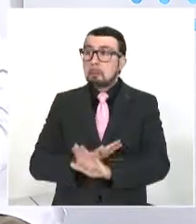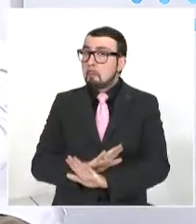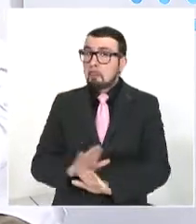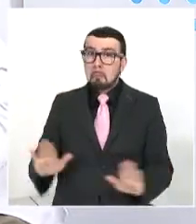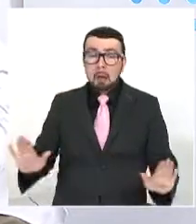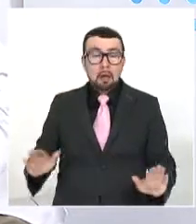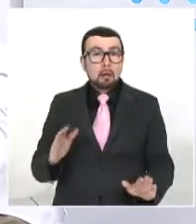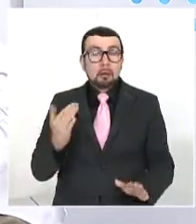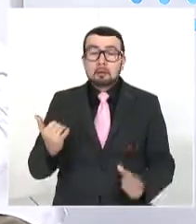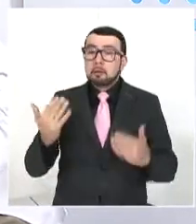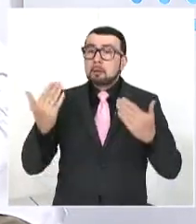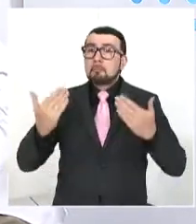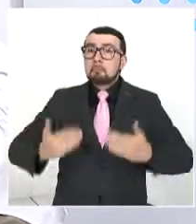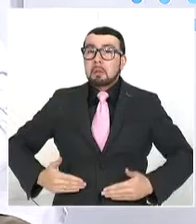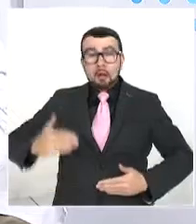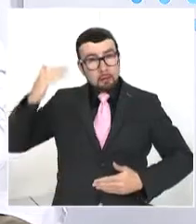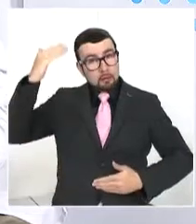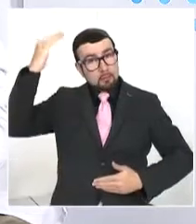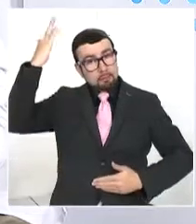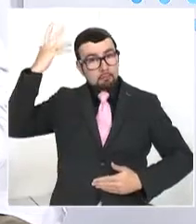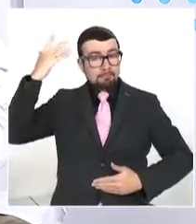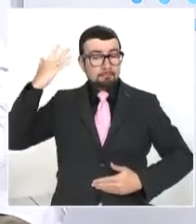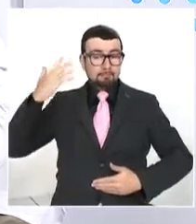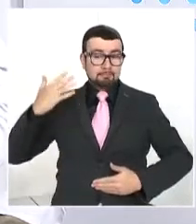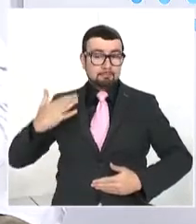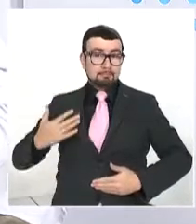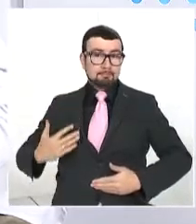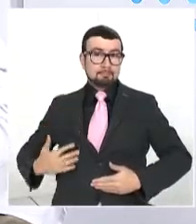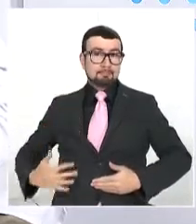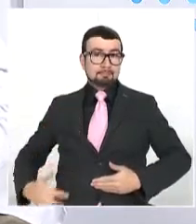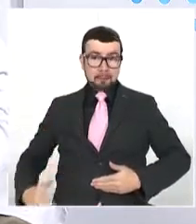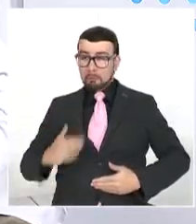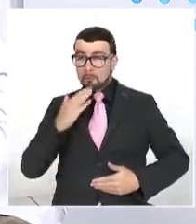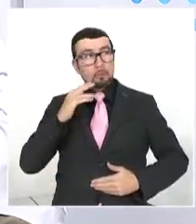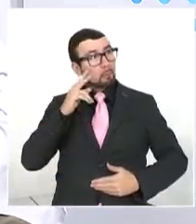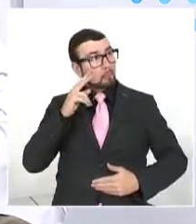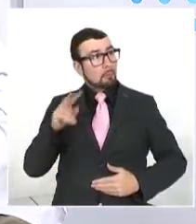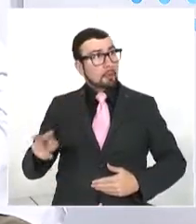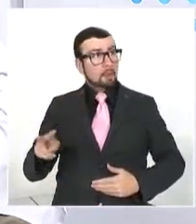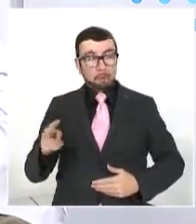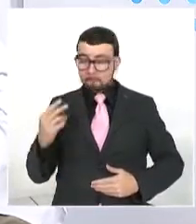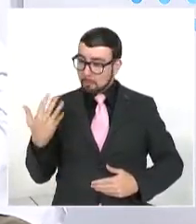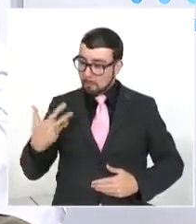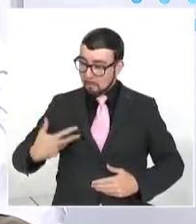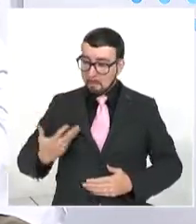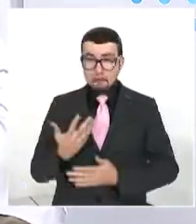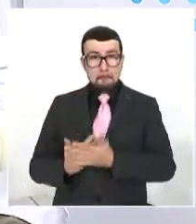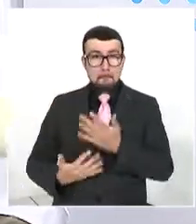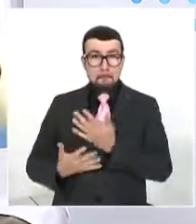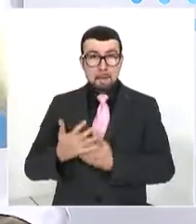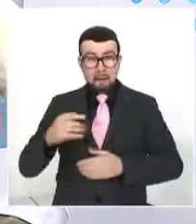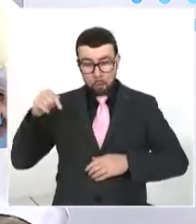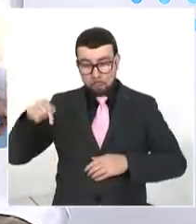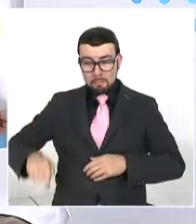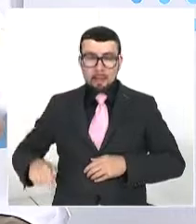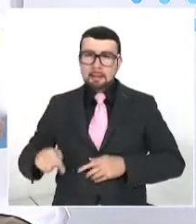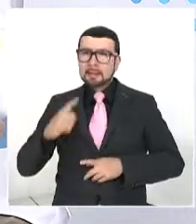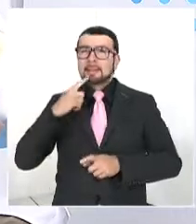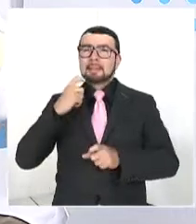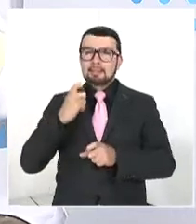una limitación en el lado derecho, como ustedes ven en la mano y en su pie. Y